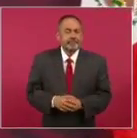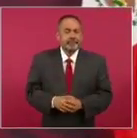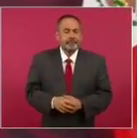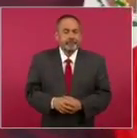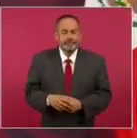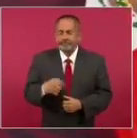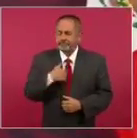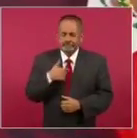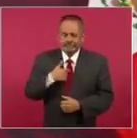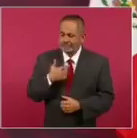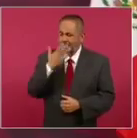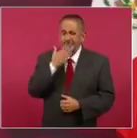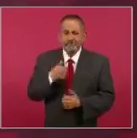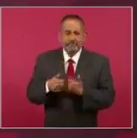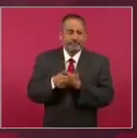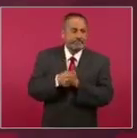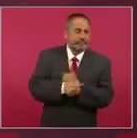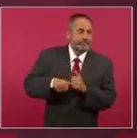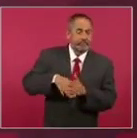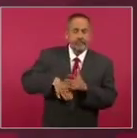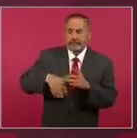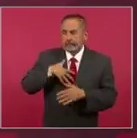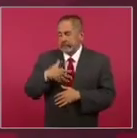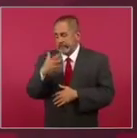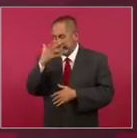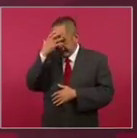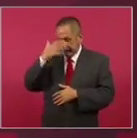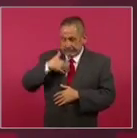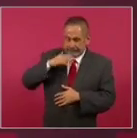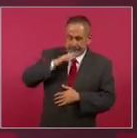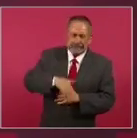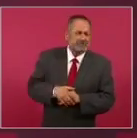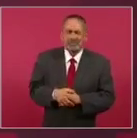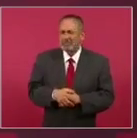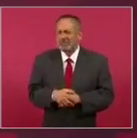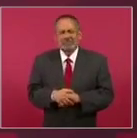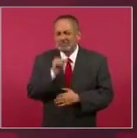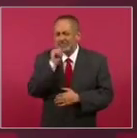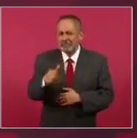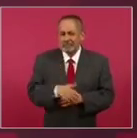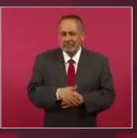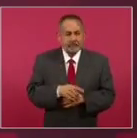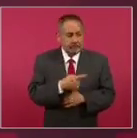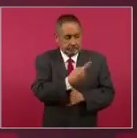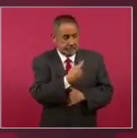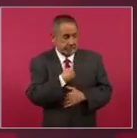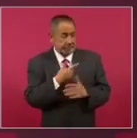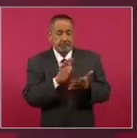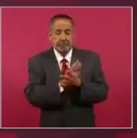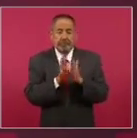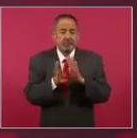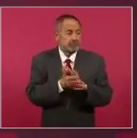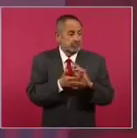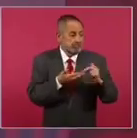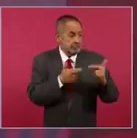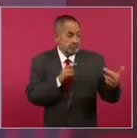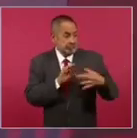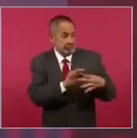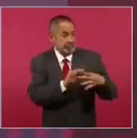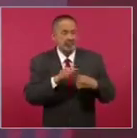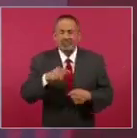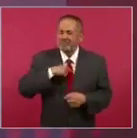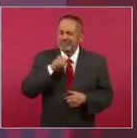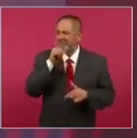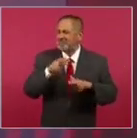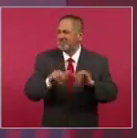tengo nada de qué avergonzarme. Yo no establezco relaciones de complicidad con nadie.